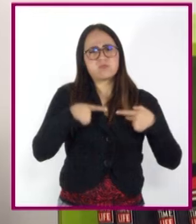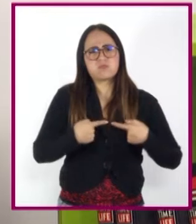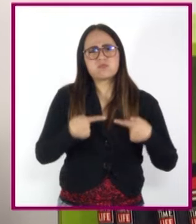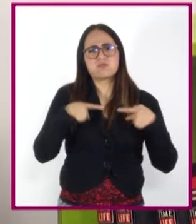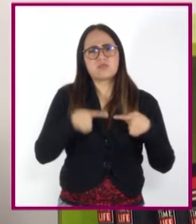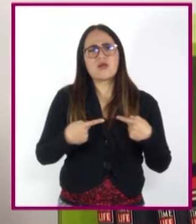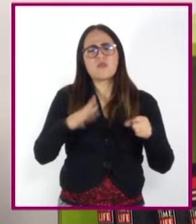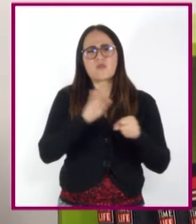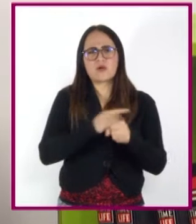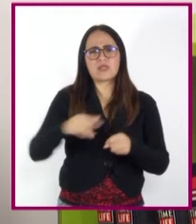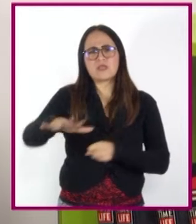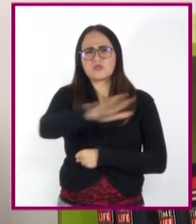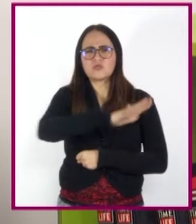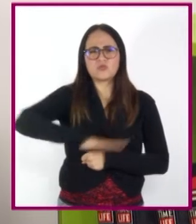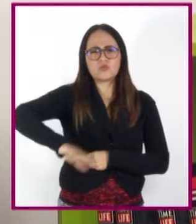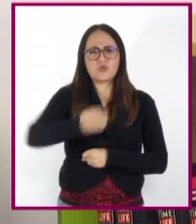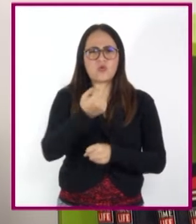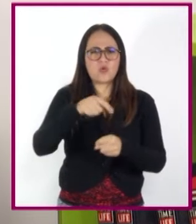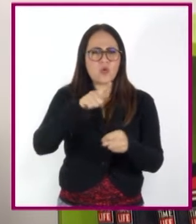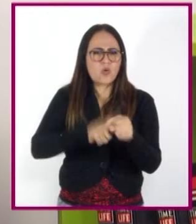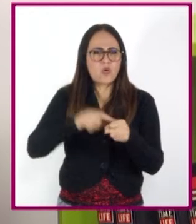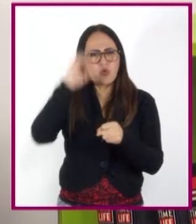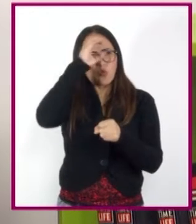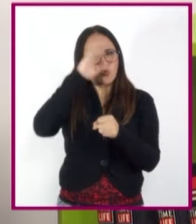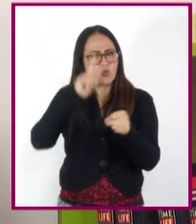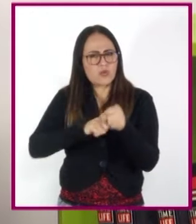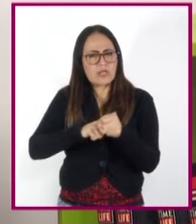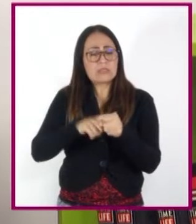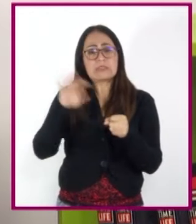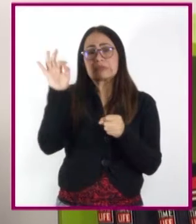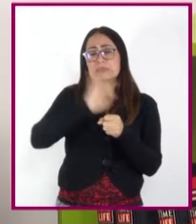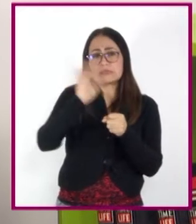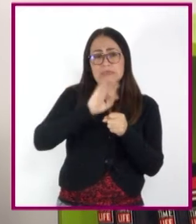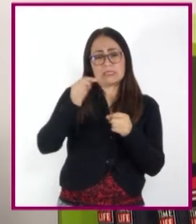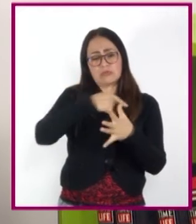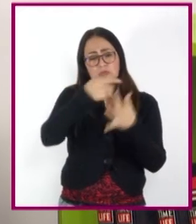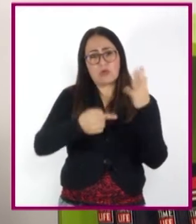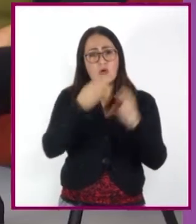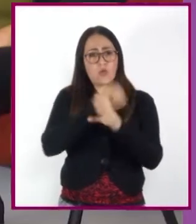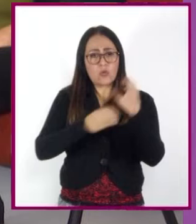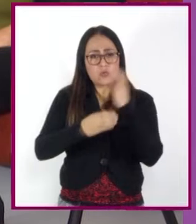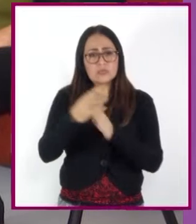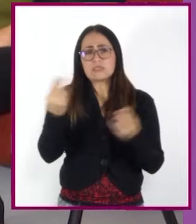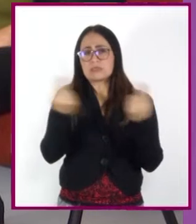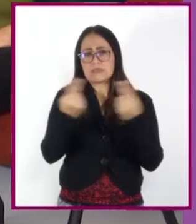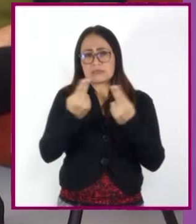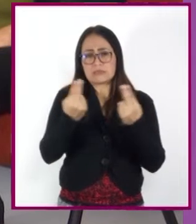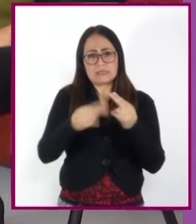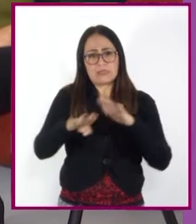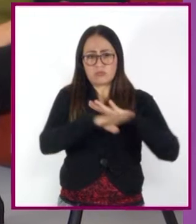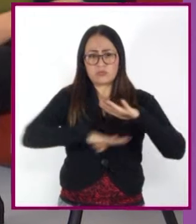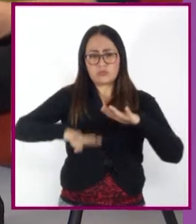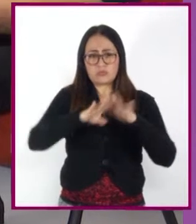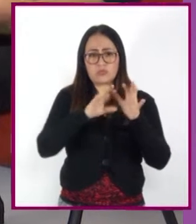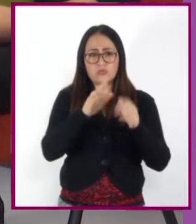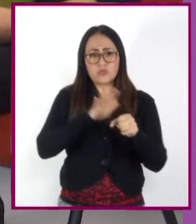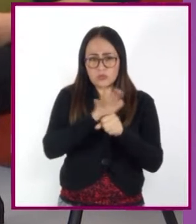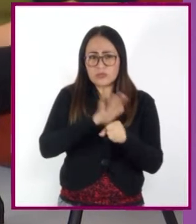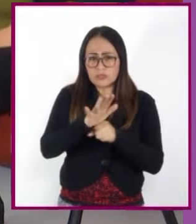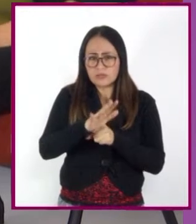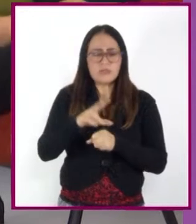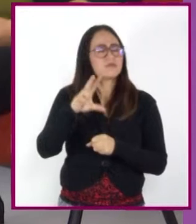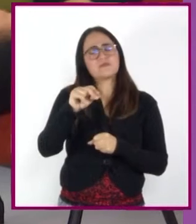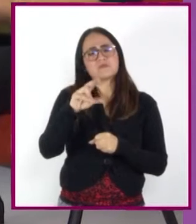contexto sociocultural. No cuenta con los medios para satisfacer las necesidades básicas. La vulnerabilidad es